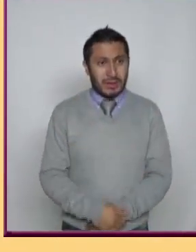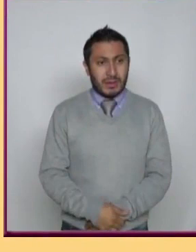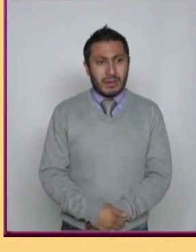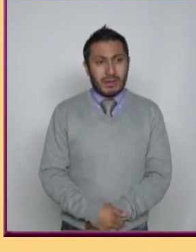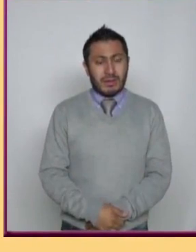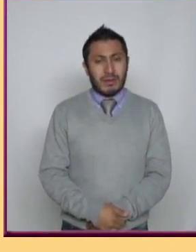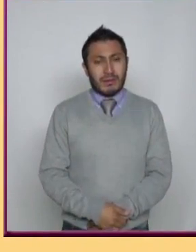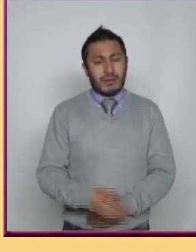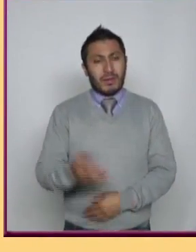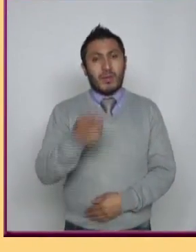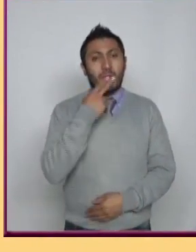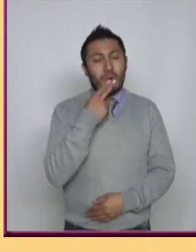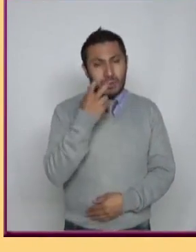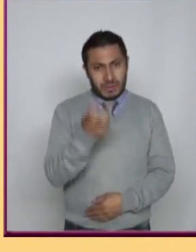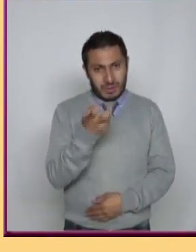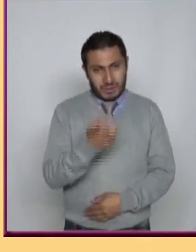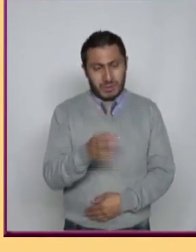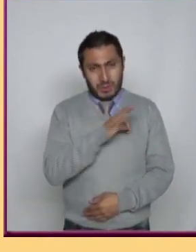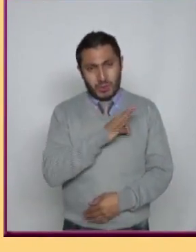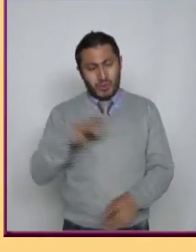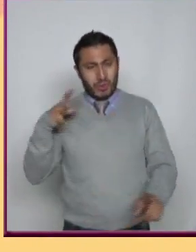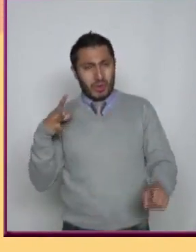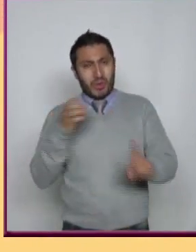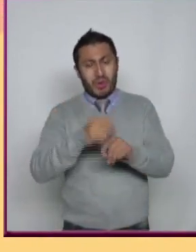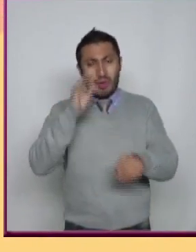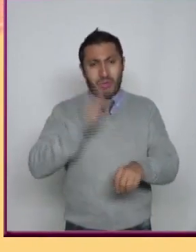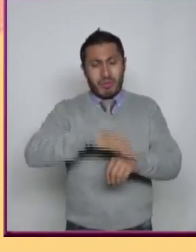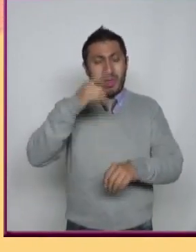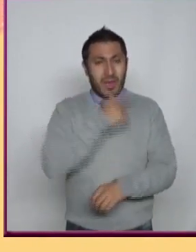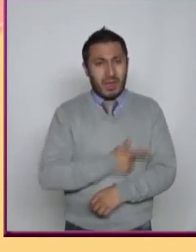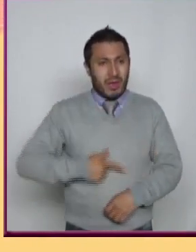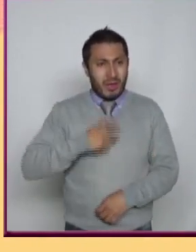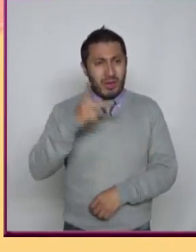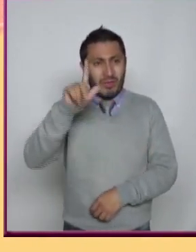Mediante su ejercicio, se puede alcanzar el máximo de los placeres